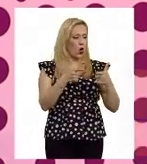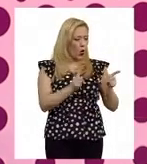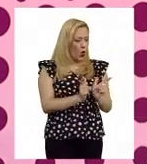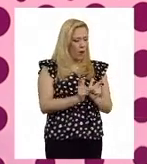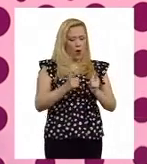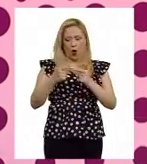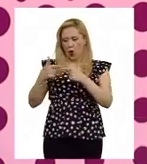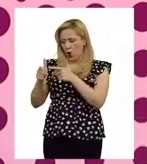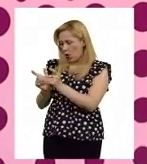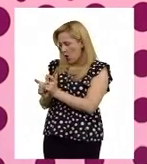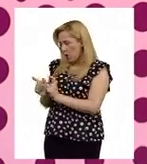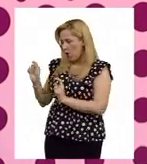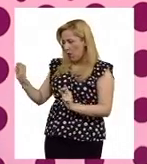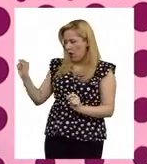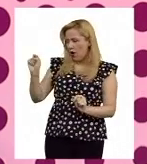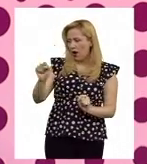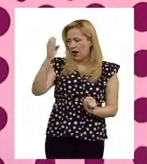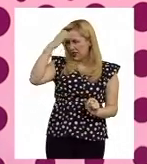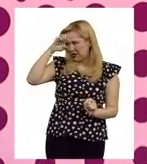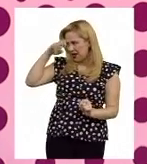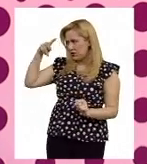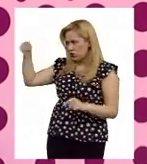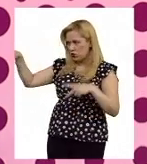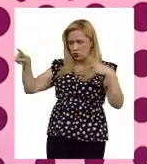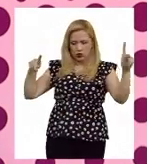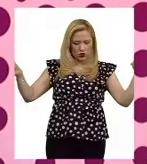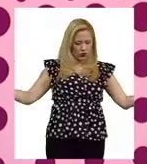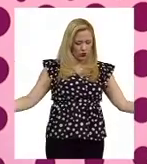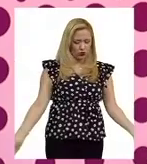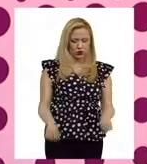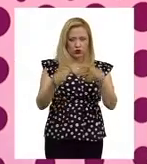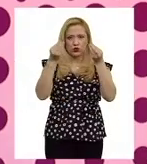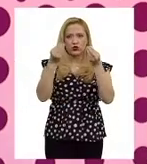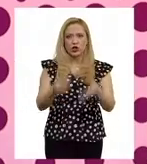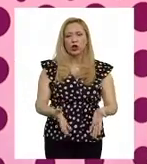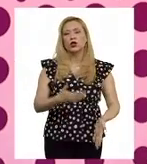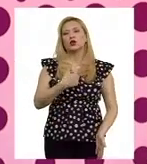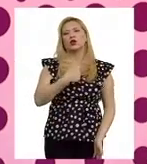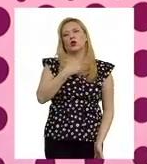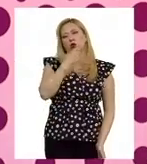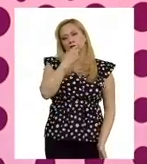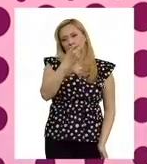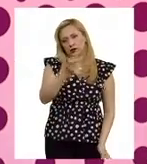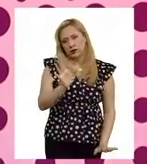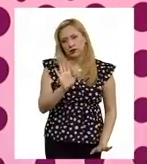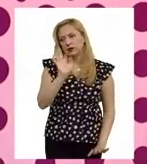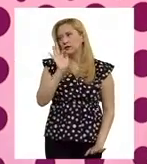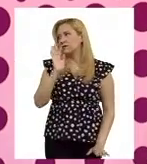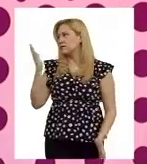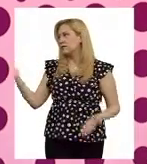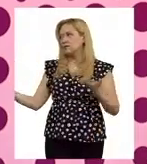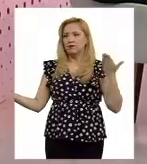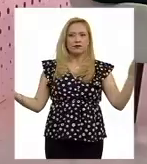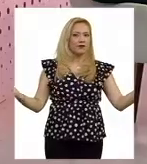multidisciplinarios, a tener un conocimiento amplio. Y bueno, aquí sí voy a decir algo que a lo mejor mis colegas no